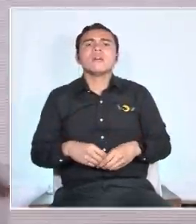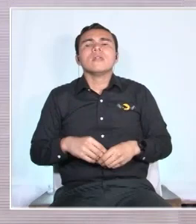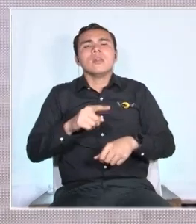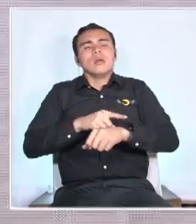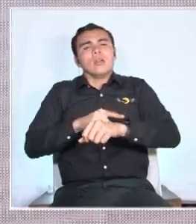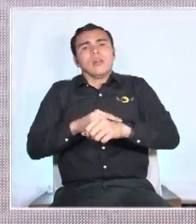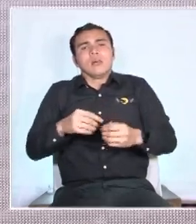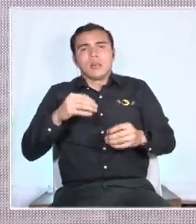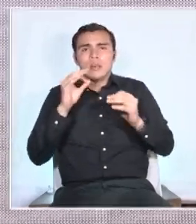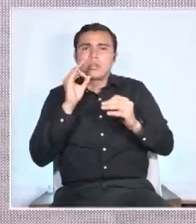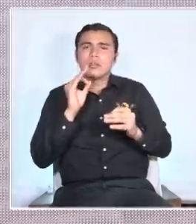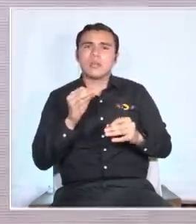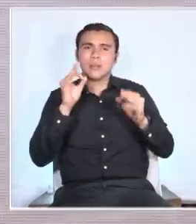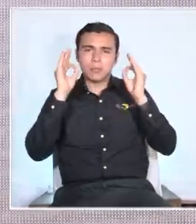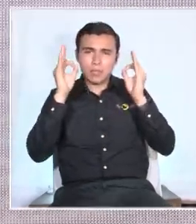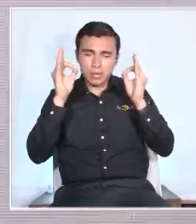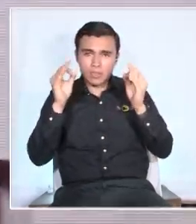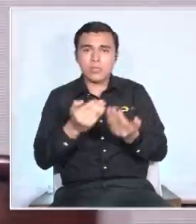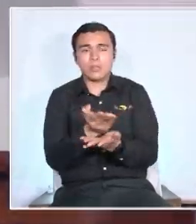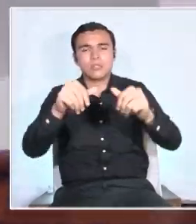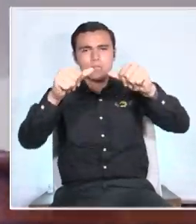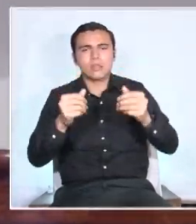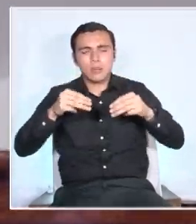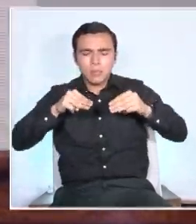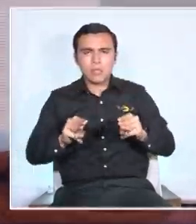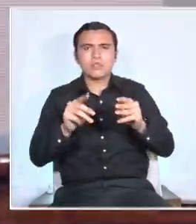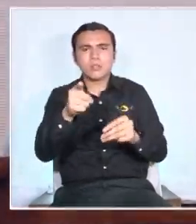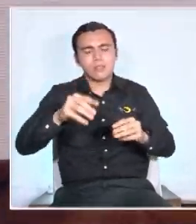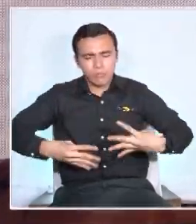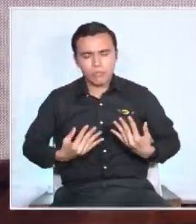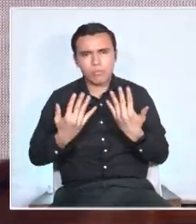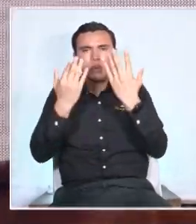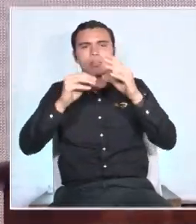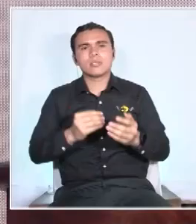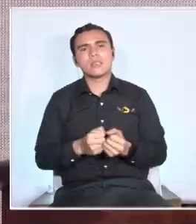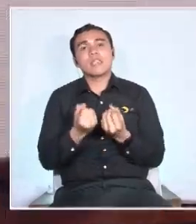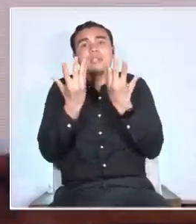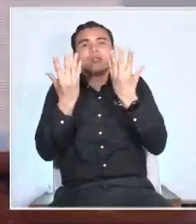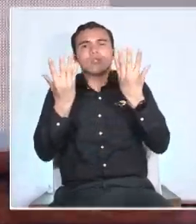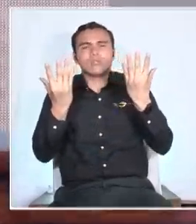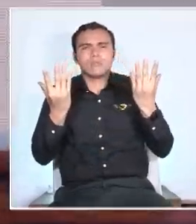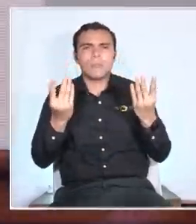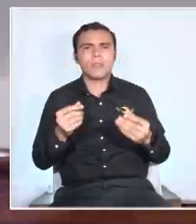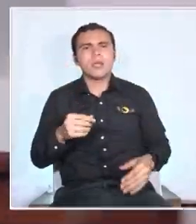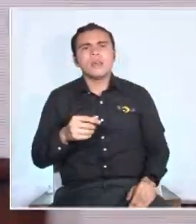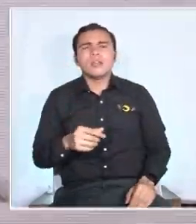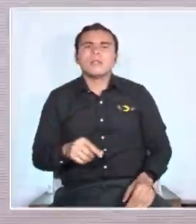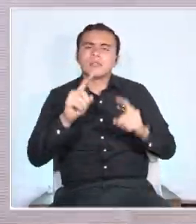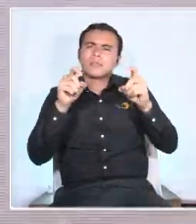que se predica de este altar es para mantener tu fuego encendido. Ahora te pregunto una